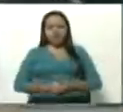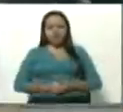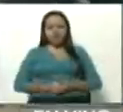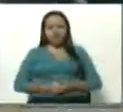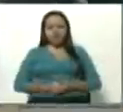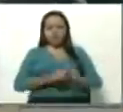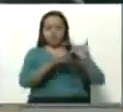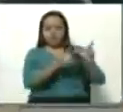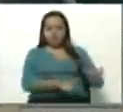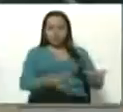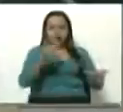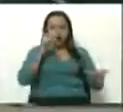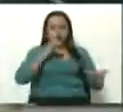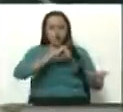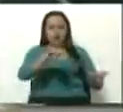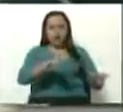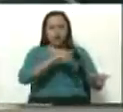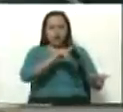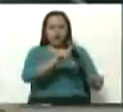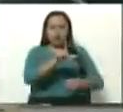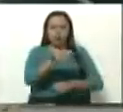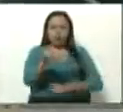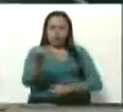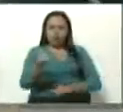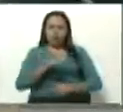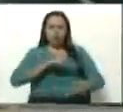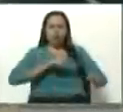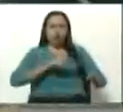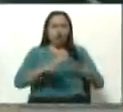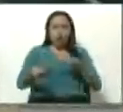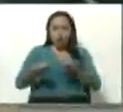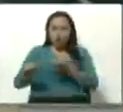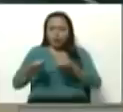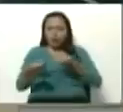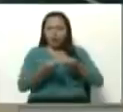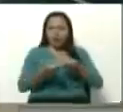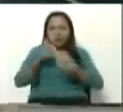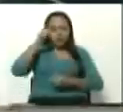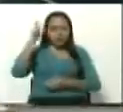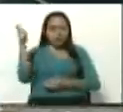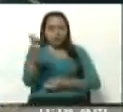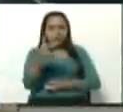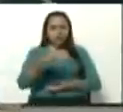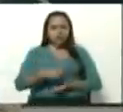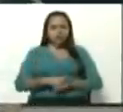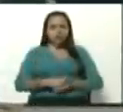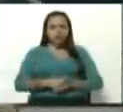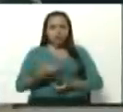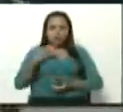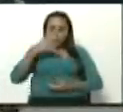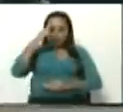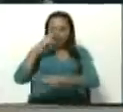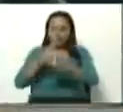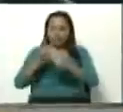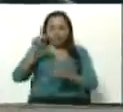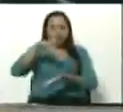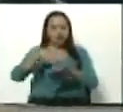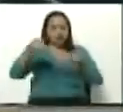Ciudadano Julio César Páez Uzcategui, contralor del Estado Bolivariano de Guárico. Es un honor, hermano, que estés